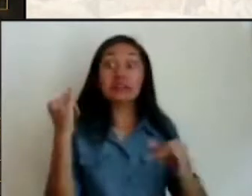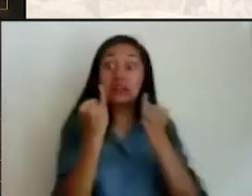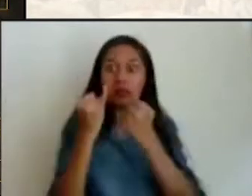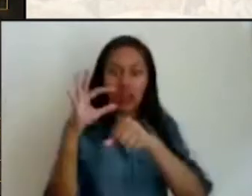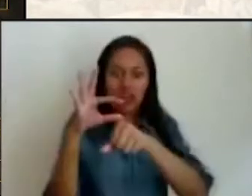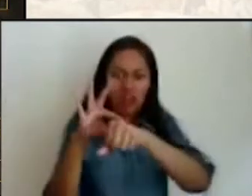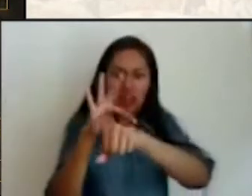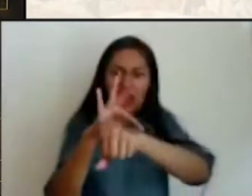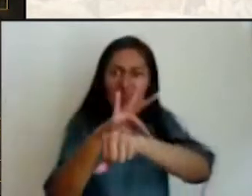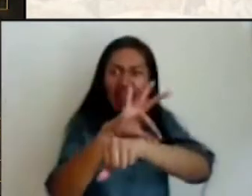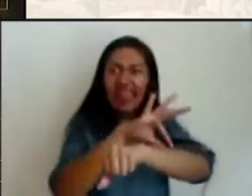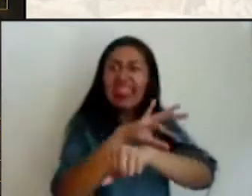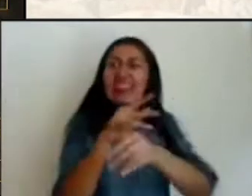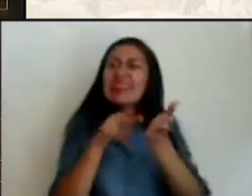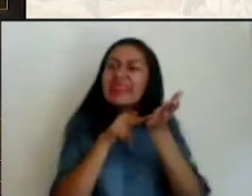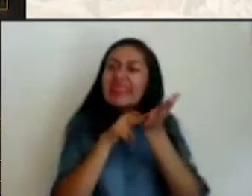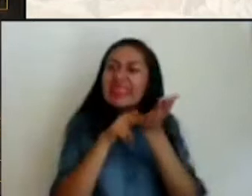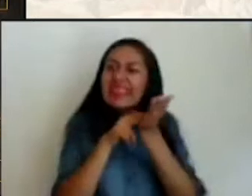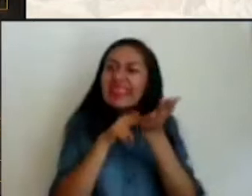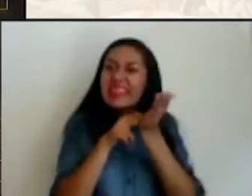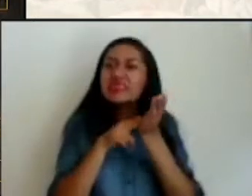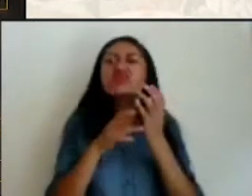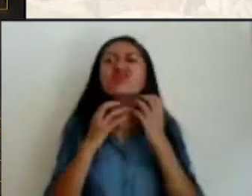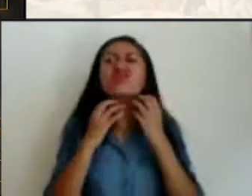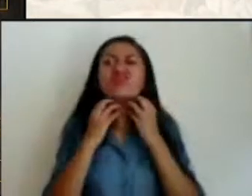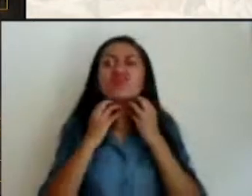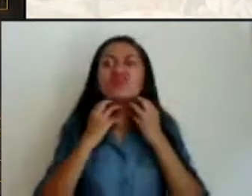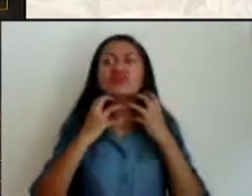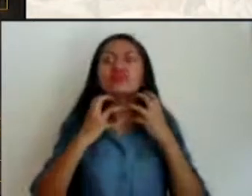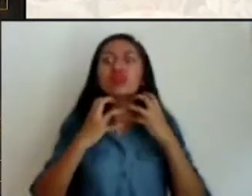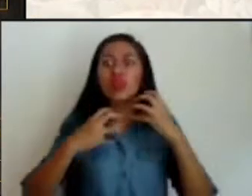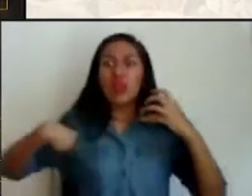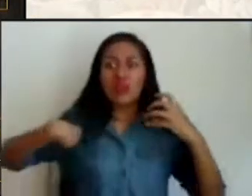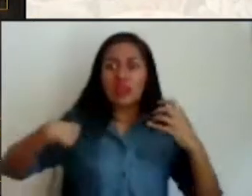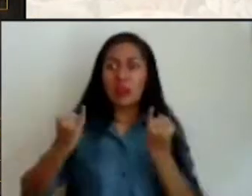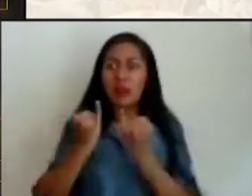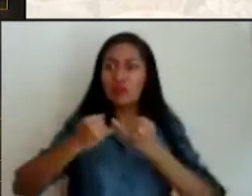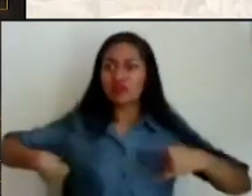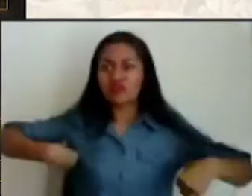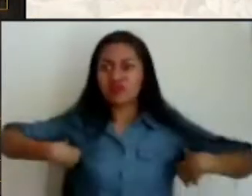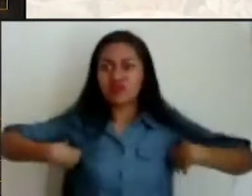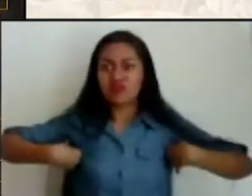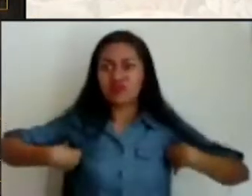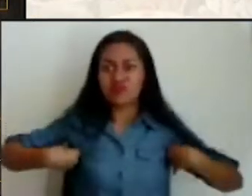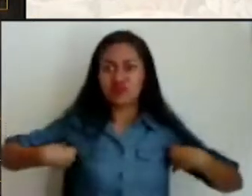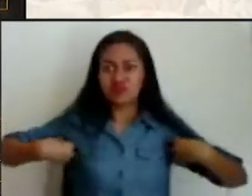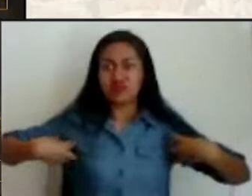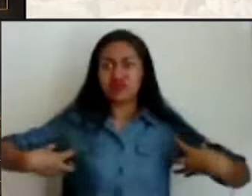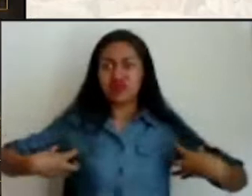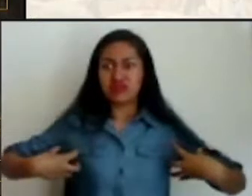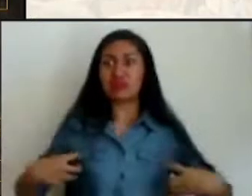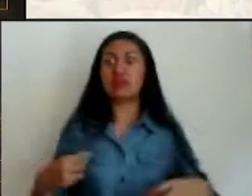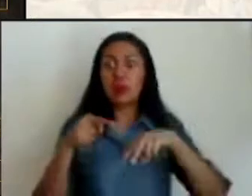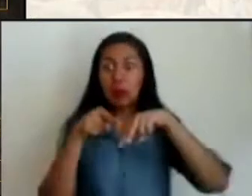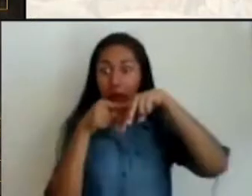nombre de peste negra, y ganglios infartados, los bubones, en axilas y en la ingle. Con esto, el